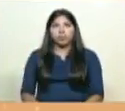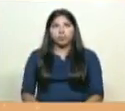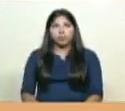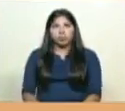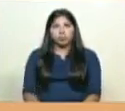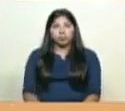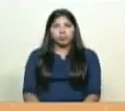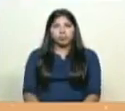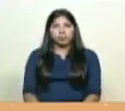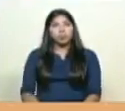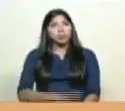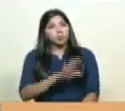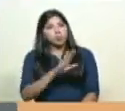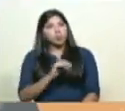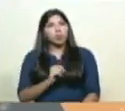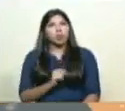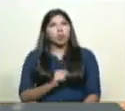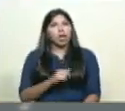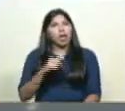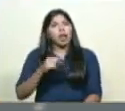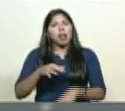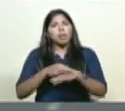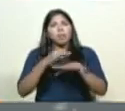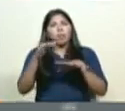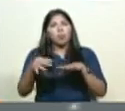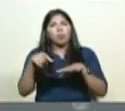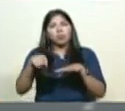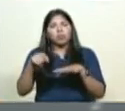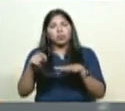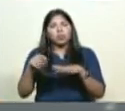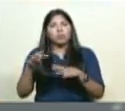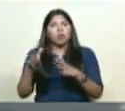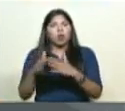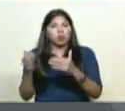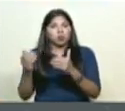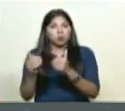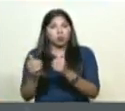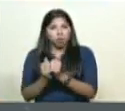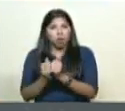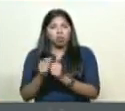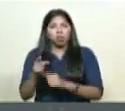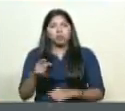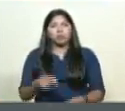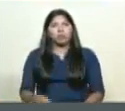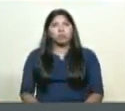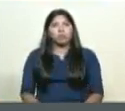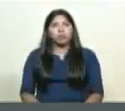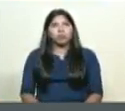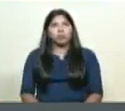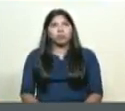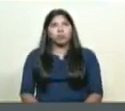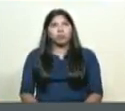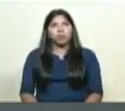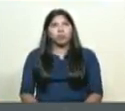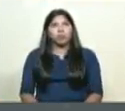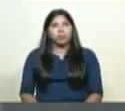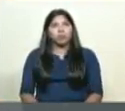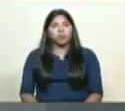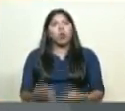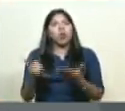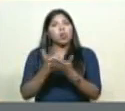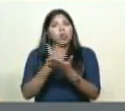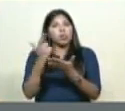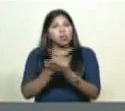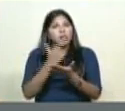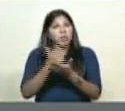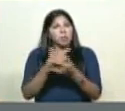discutiendo. Ministro, tenemos conocimiento de que en el municipio de Naco, zona centro del estado de Anzoátegui, estará bautizando de manos de Rafael Hurtado lo que es un libro.